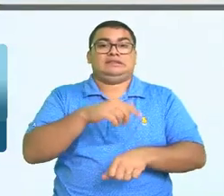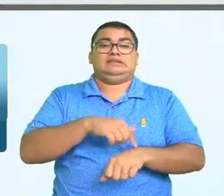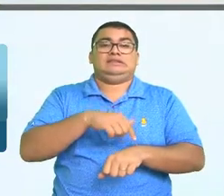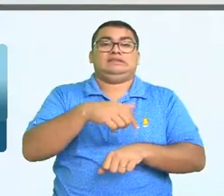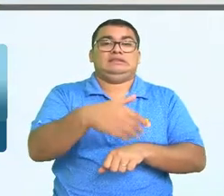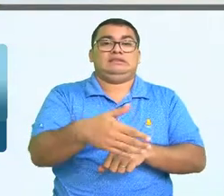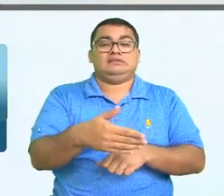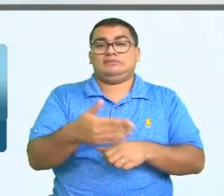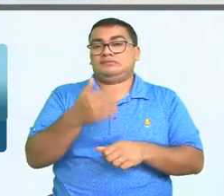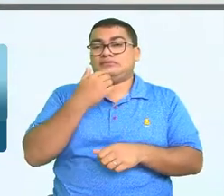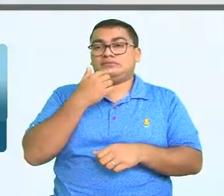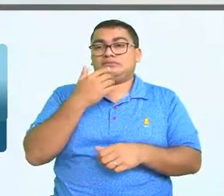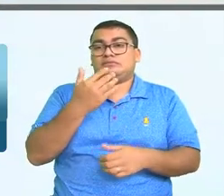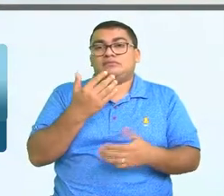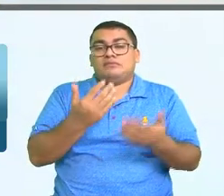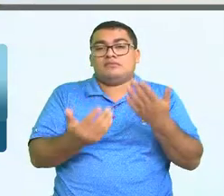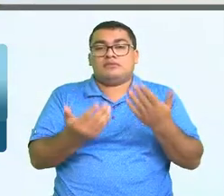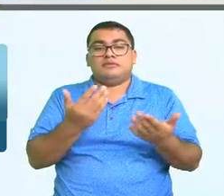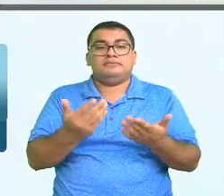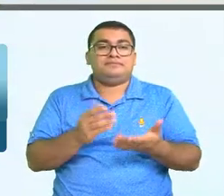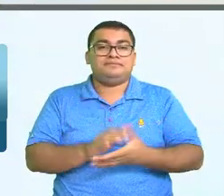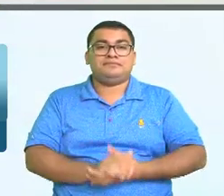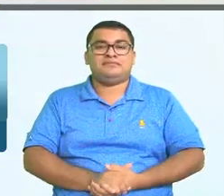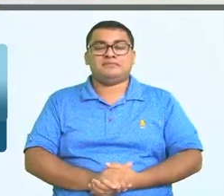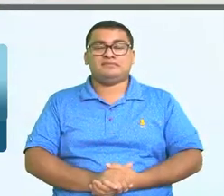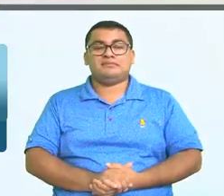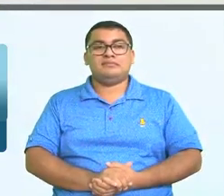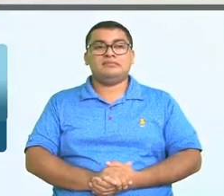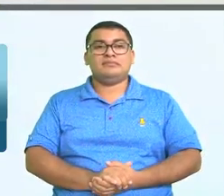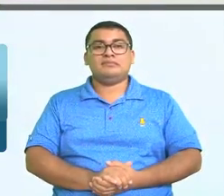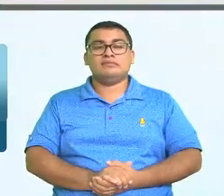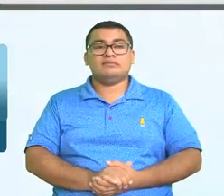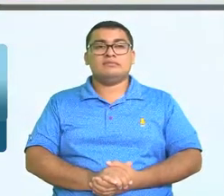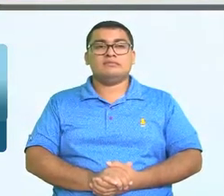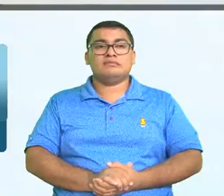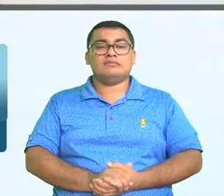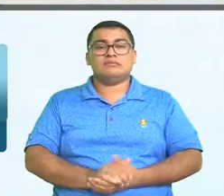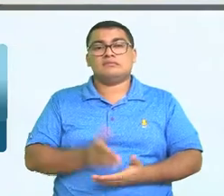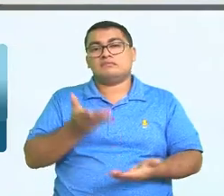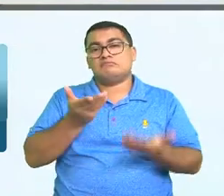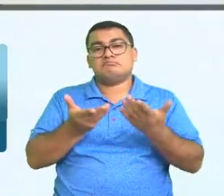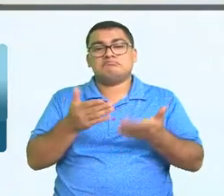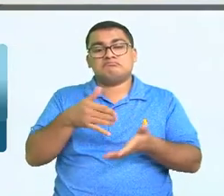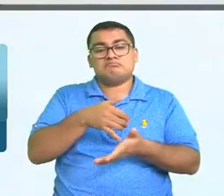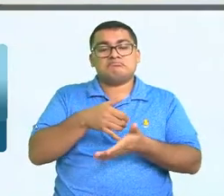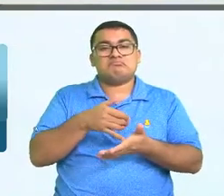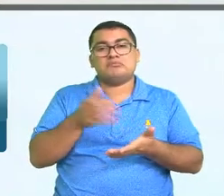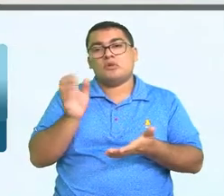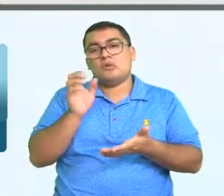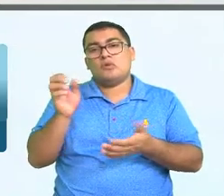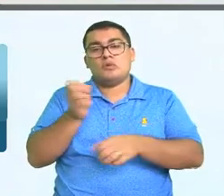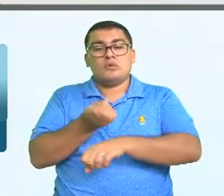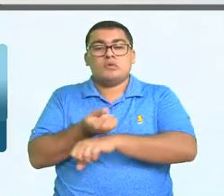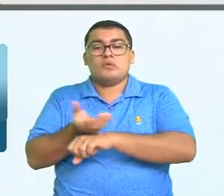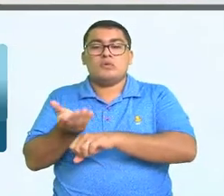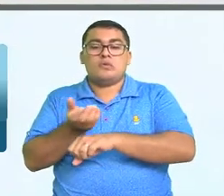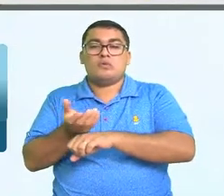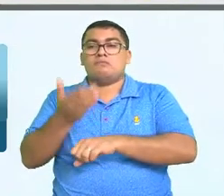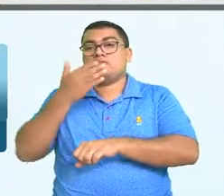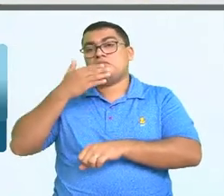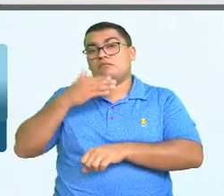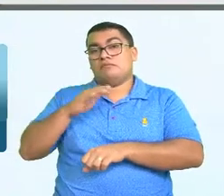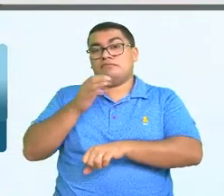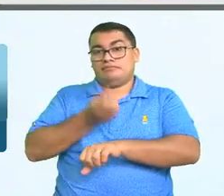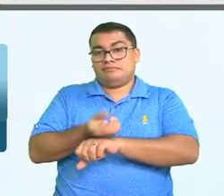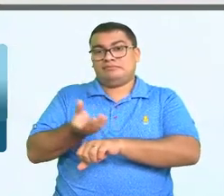tardíamente porque a lo mejor son tal vez una deficiencia que tenga ahí o consejería, mala